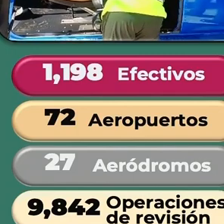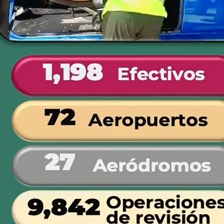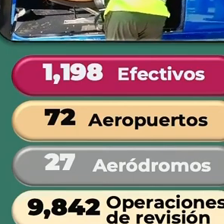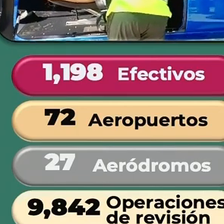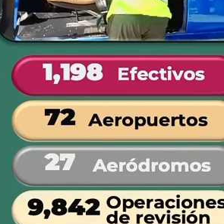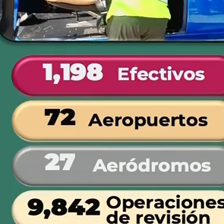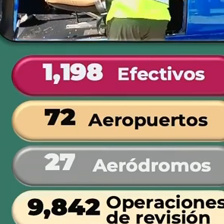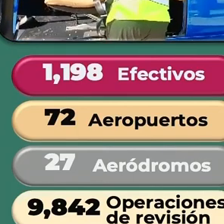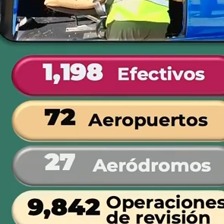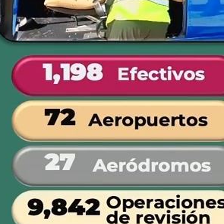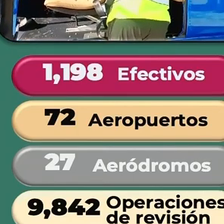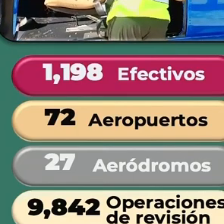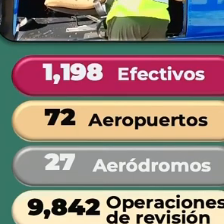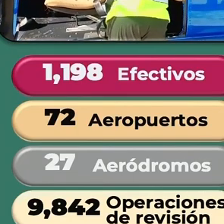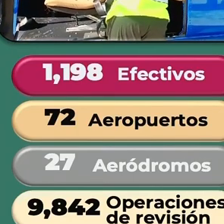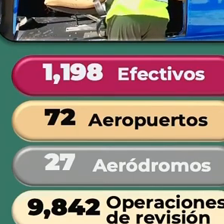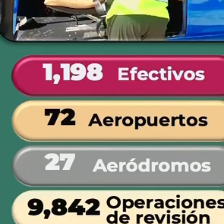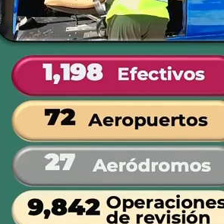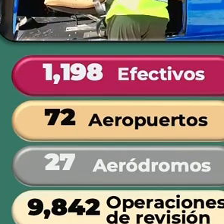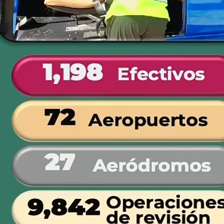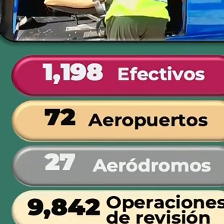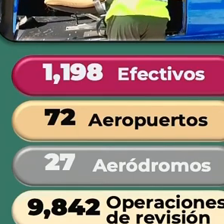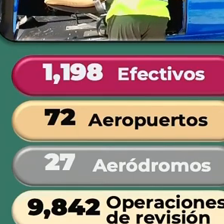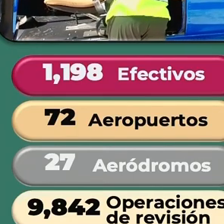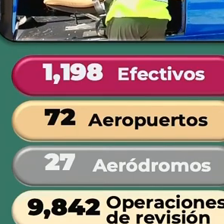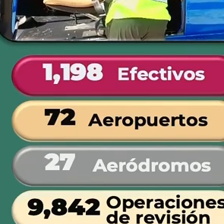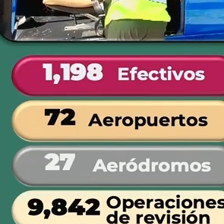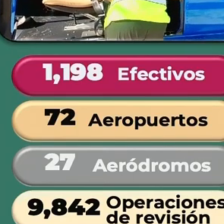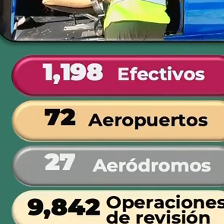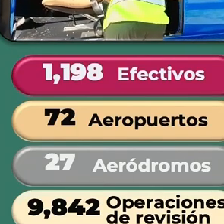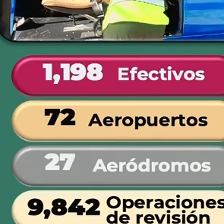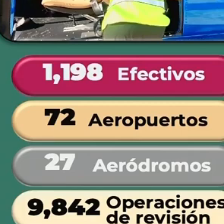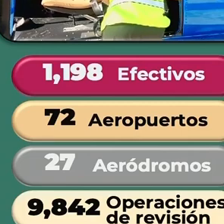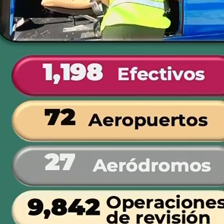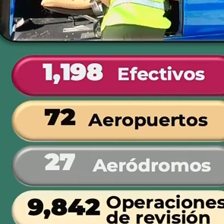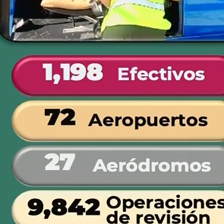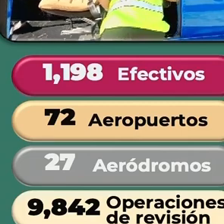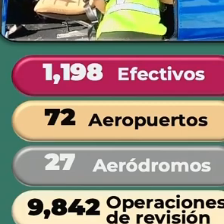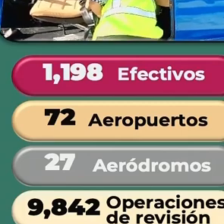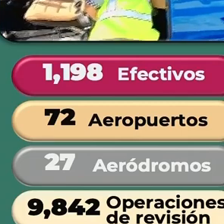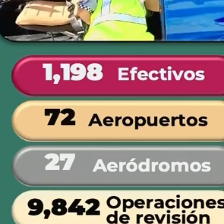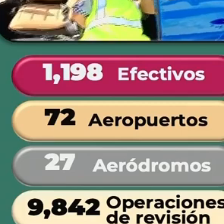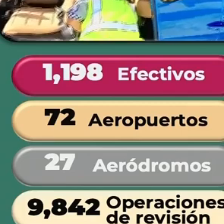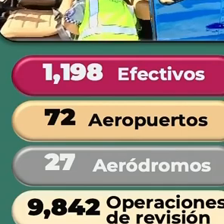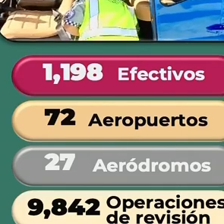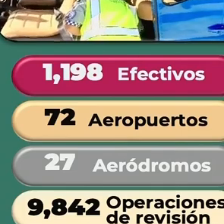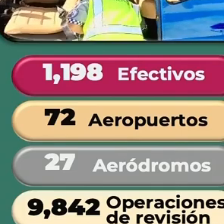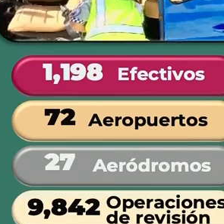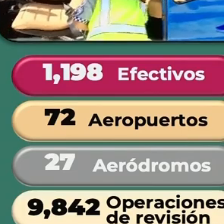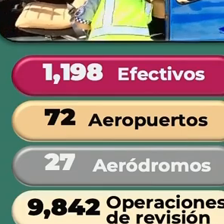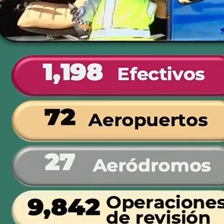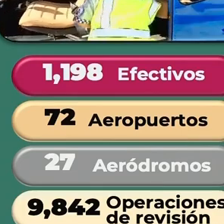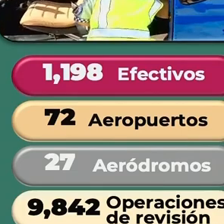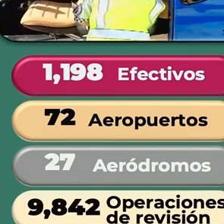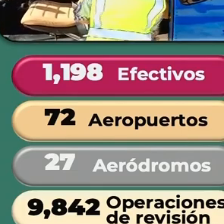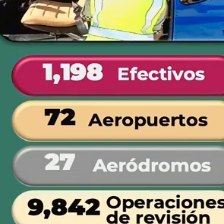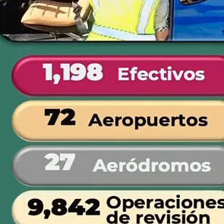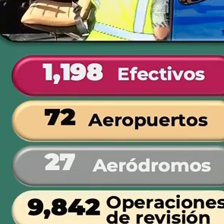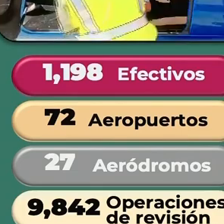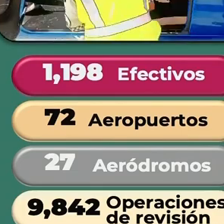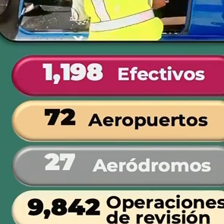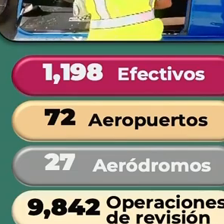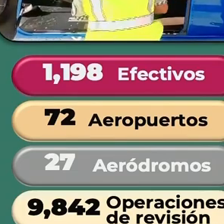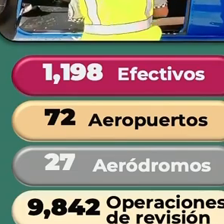21 aduanas fronterizadas y 11 interiores. En lo que se refiere a aeropuertos y aeródromos,